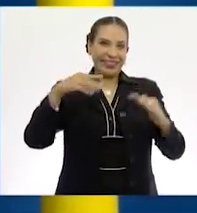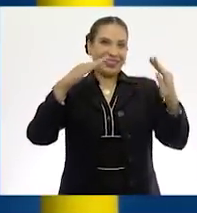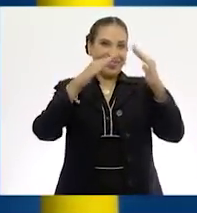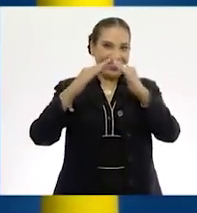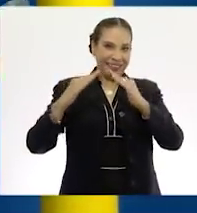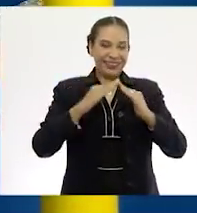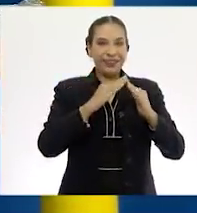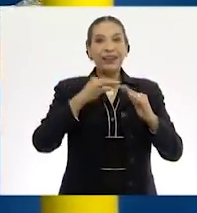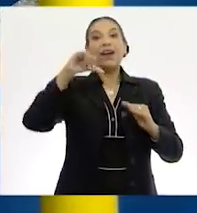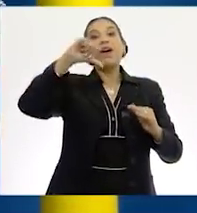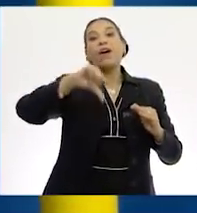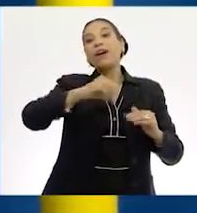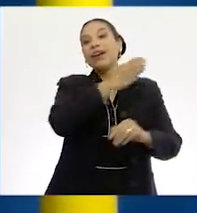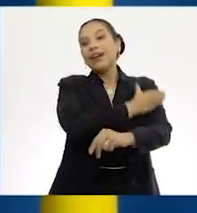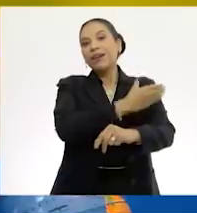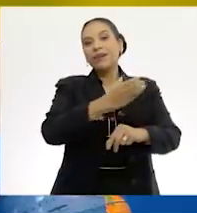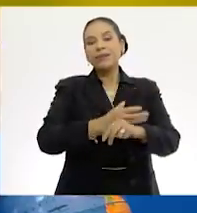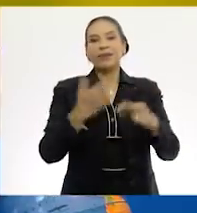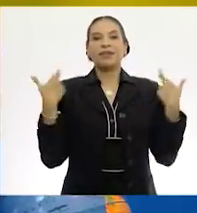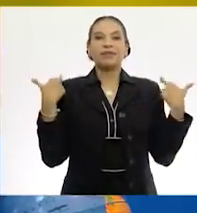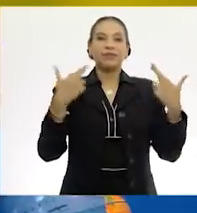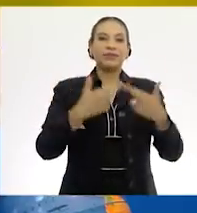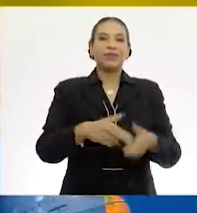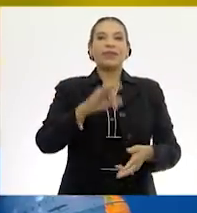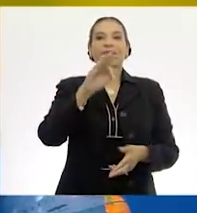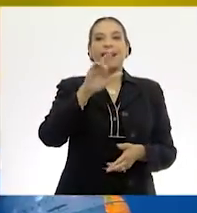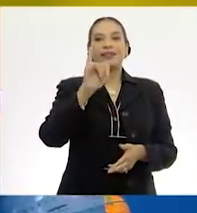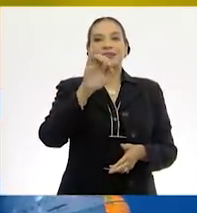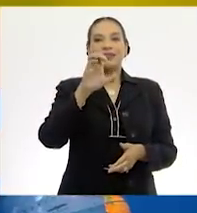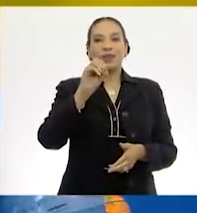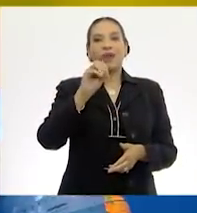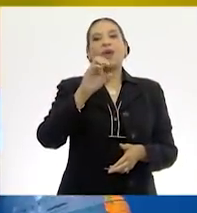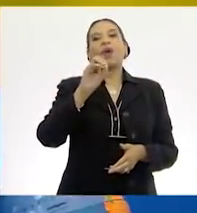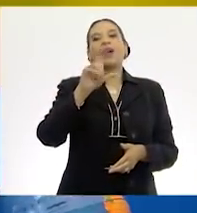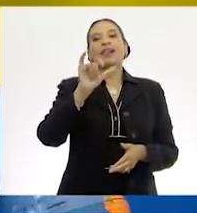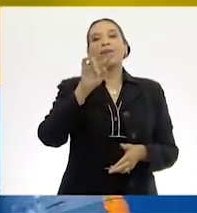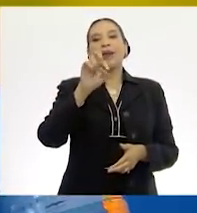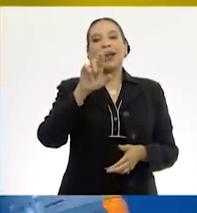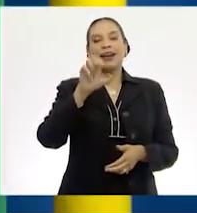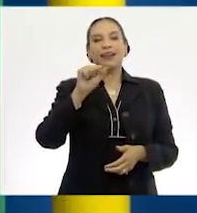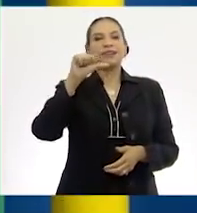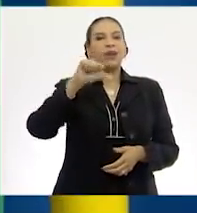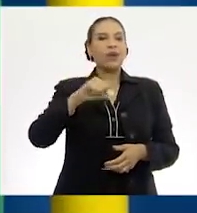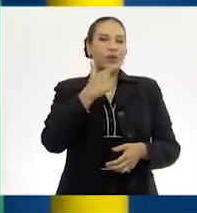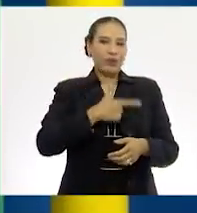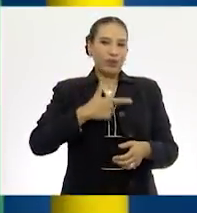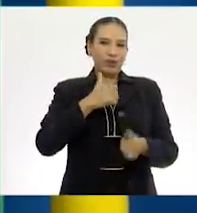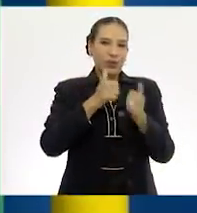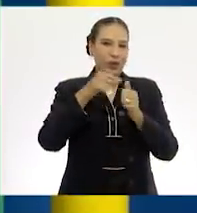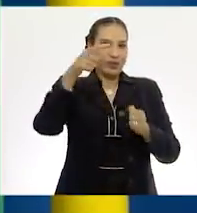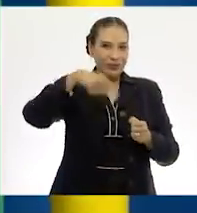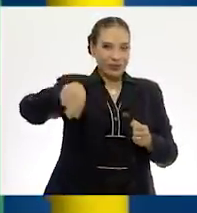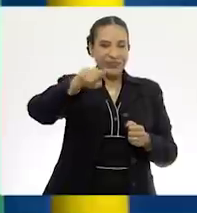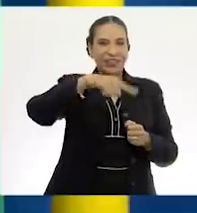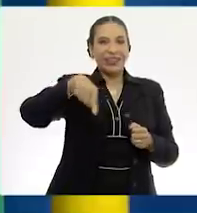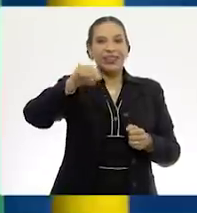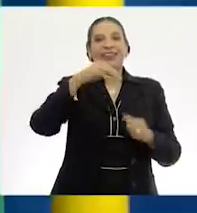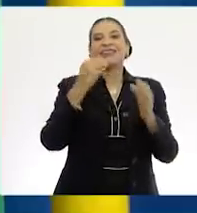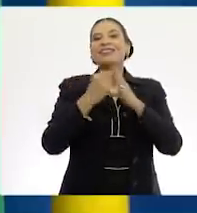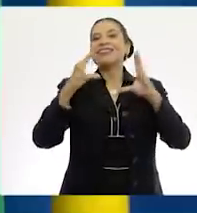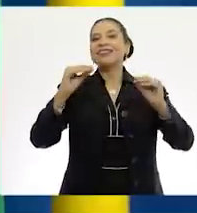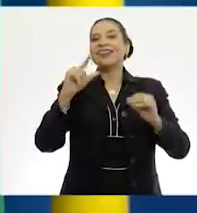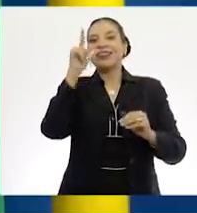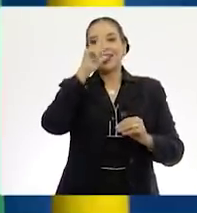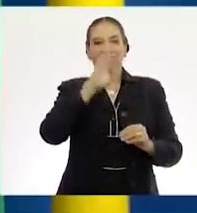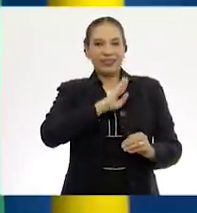hogares. Hoy nos acompaña el profesor Francisco Olivares Sánchez y vamos a tener el gusto de estar con ustedes en esta clase de